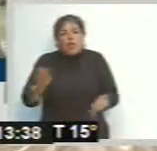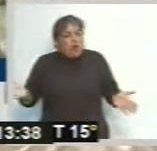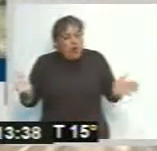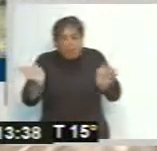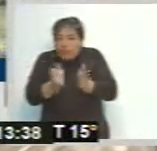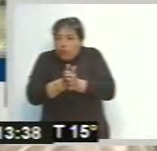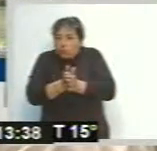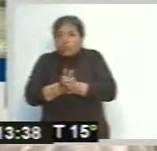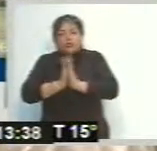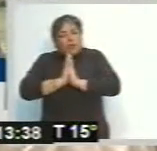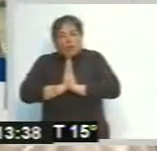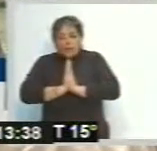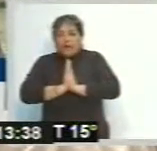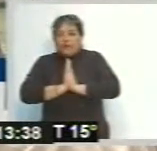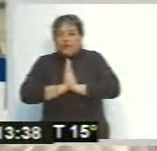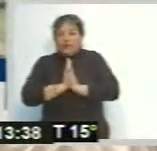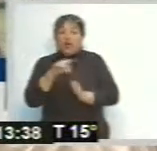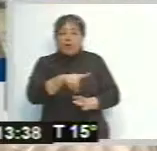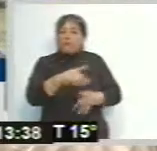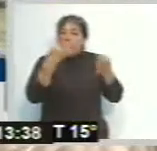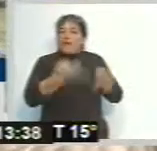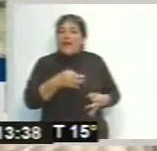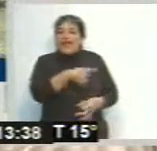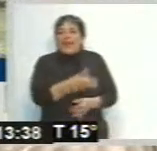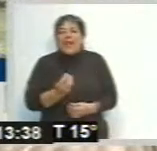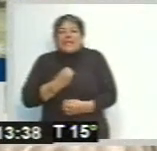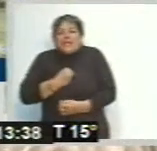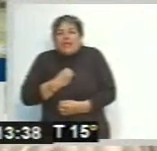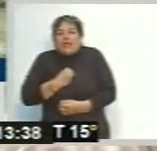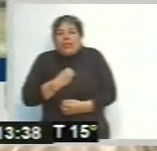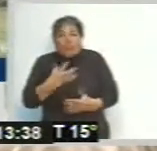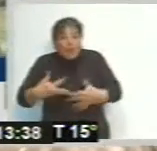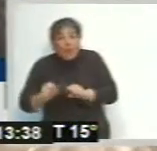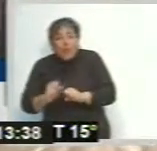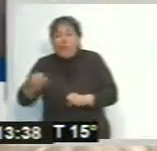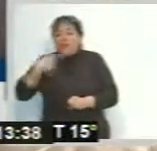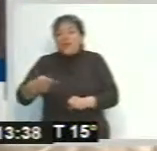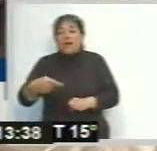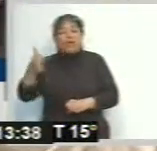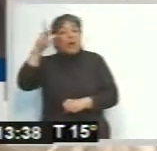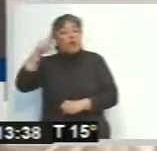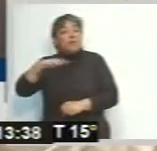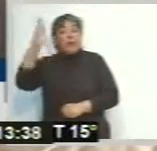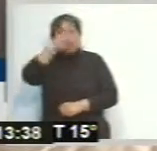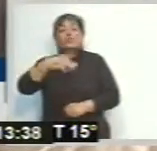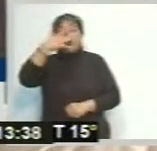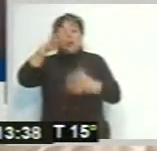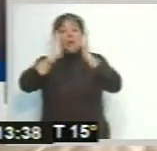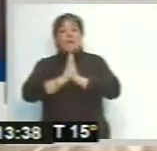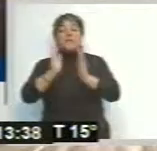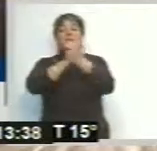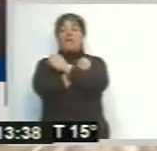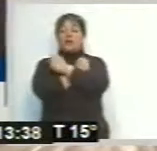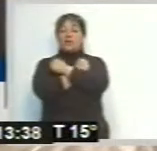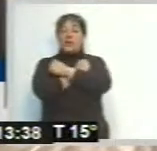rezar que me parece que este este es el sentido del encuentro de mañana 20 30 horas después de la misa de la basílica san